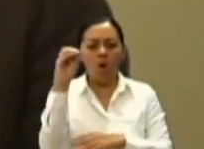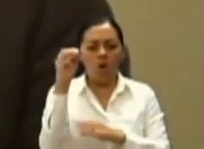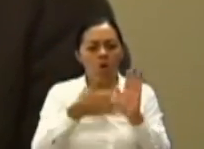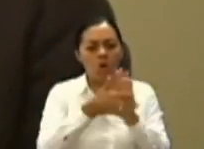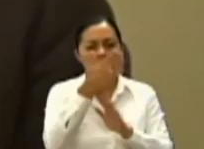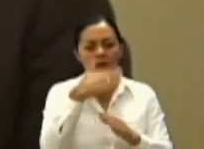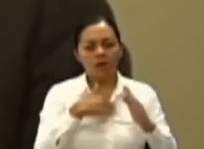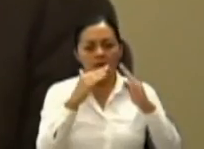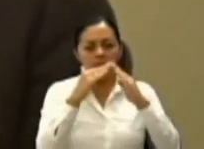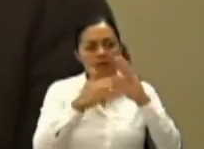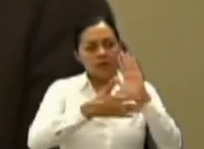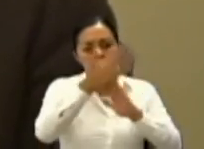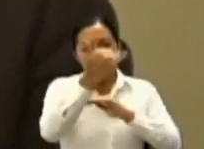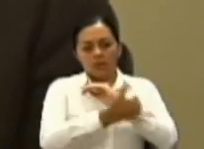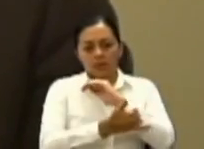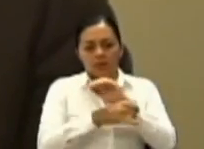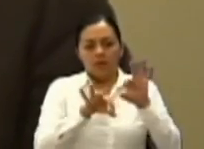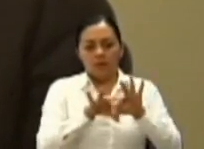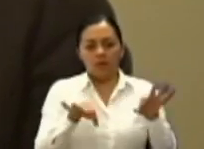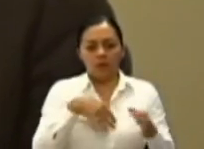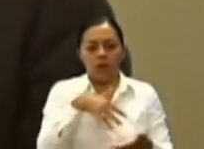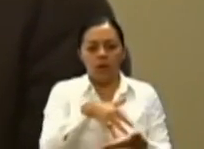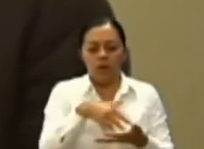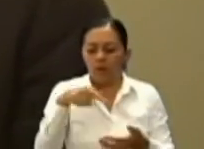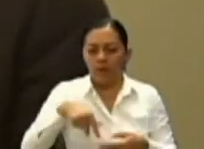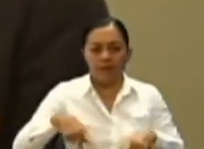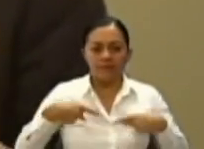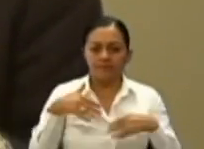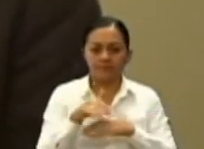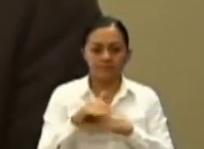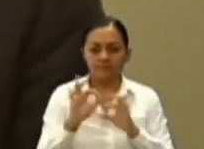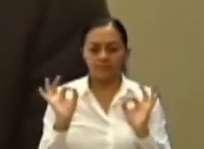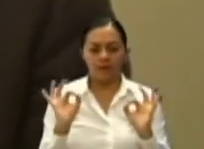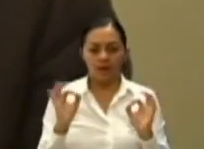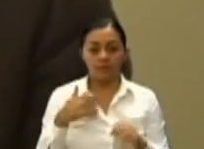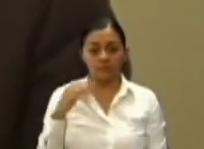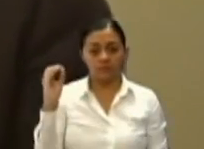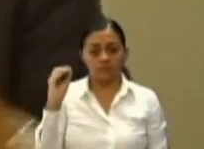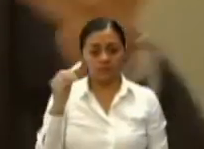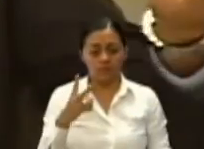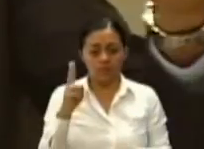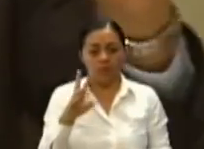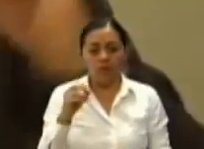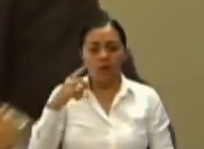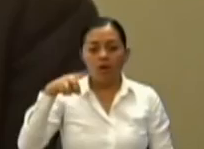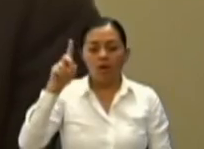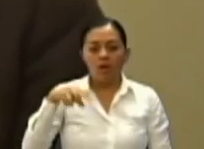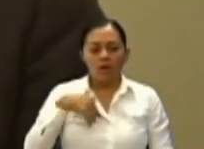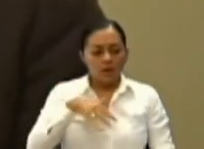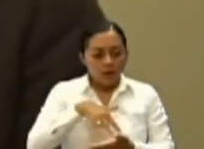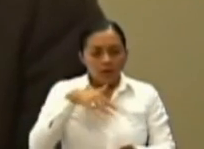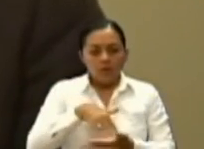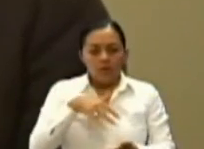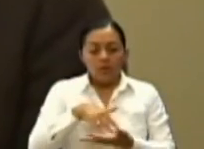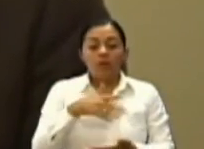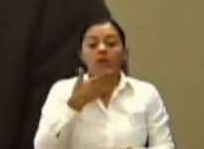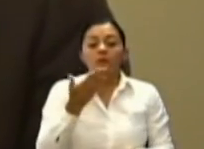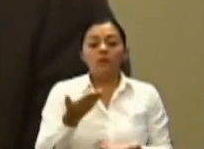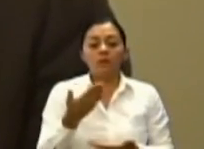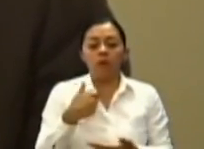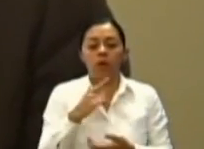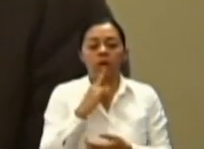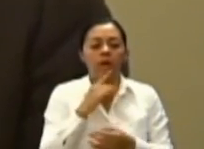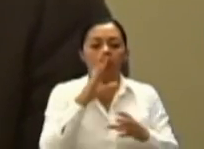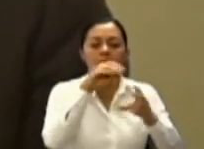diciembre última parte del año como profesor universitario yo estuve la mayor parte del año 2001 estaba estudiando en los eeuu y de ahí